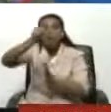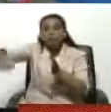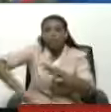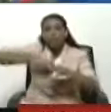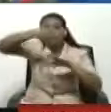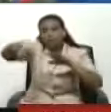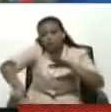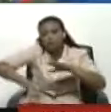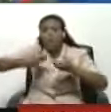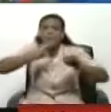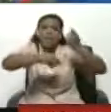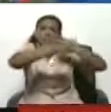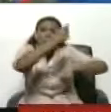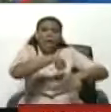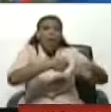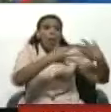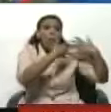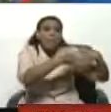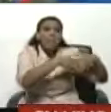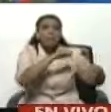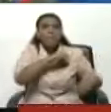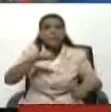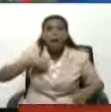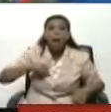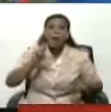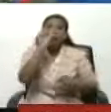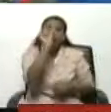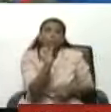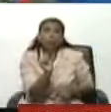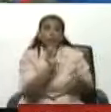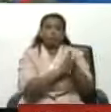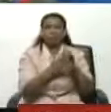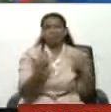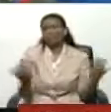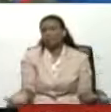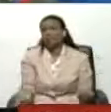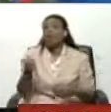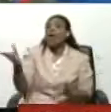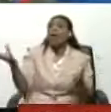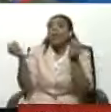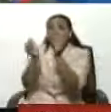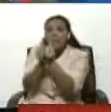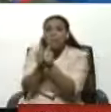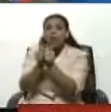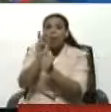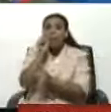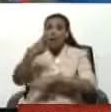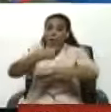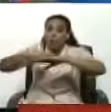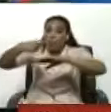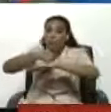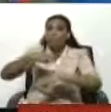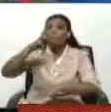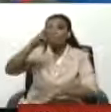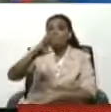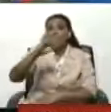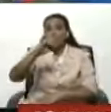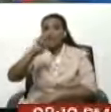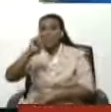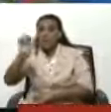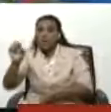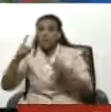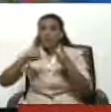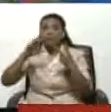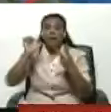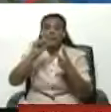que venderle al intermediario y venderlo como producto terminado. Allí nos acompañó el compañero gobernador Primitivo Cedeño, la compañera Blanque